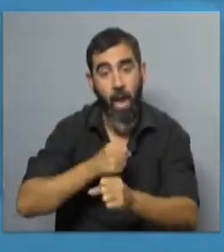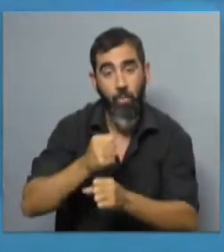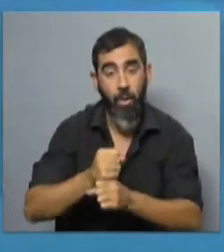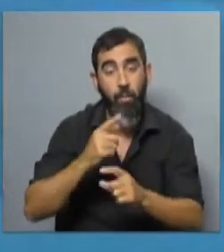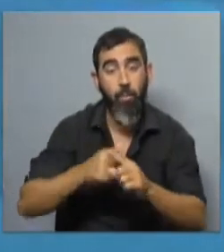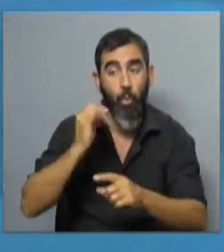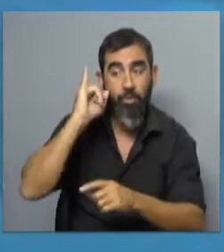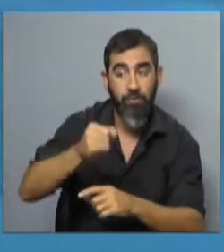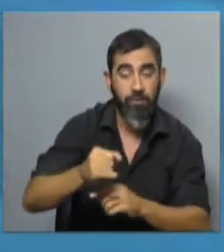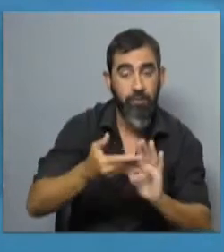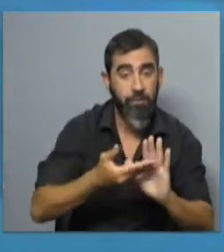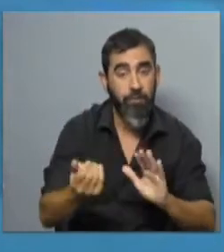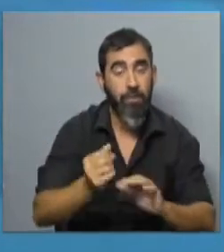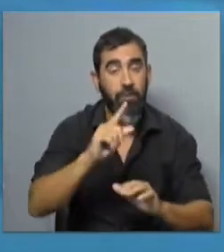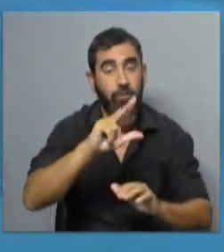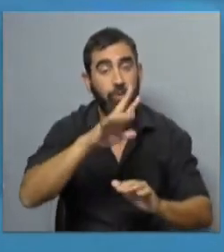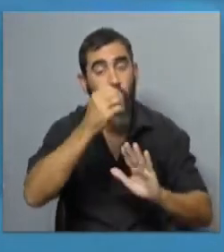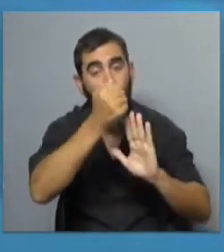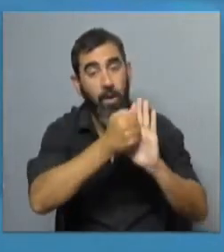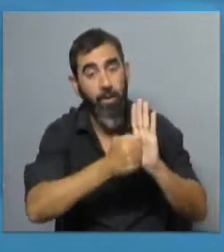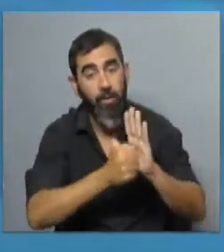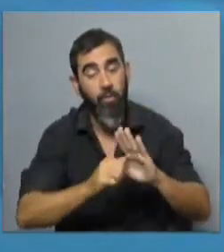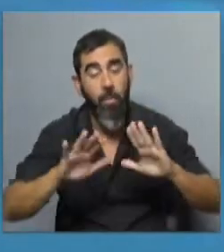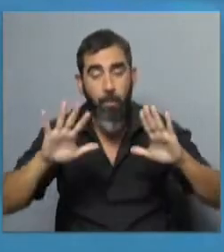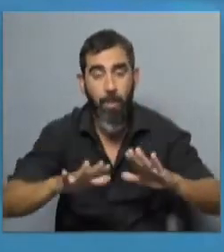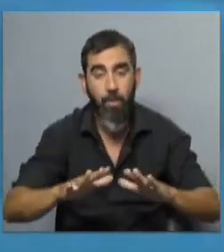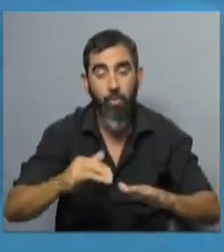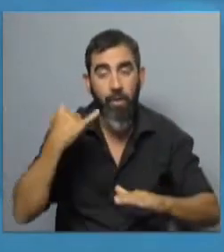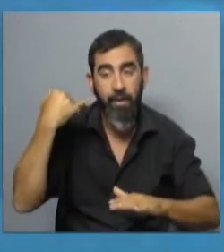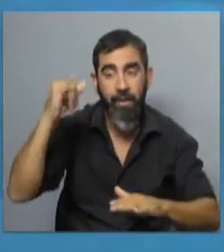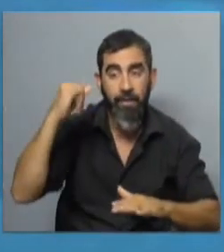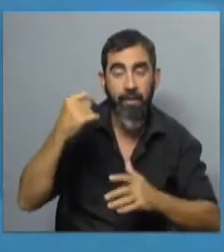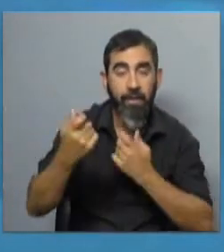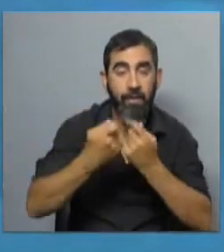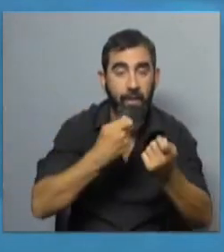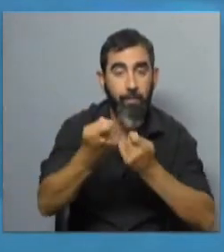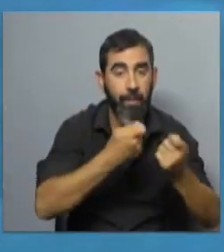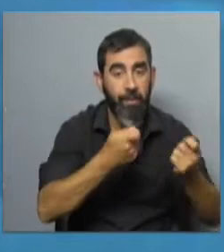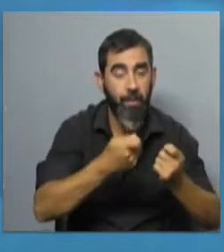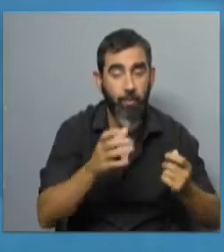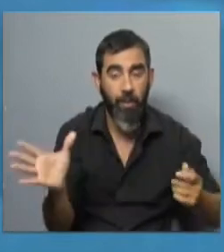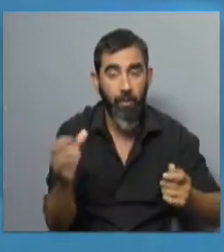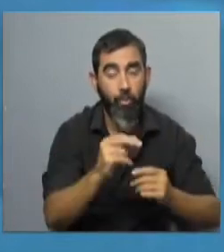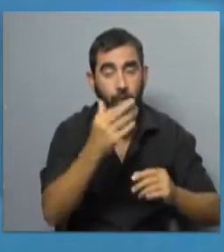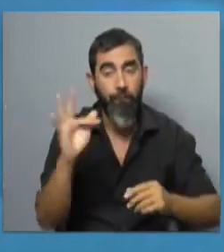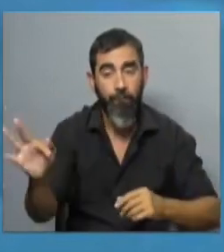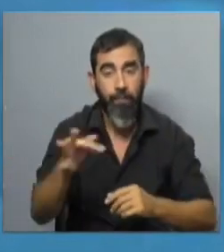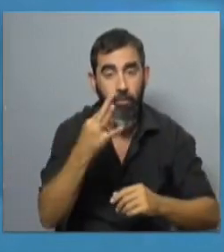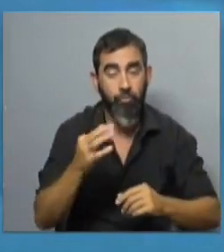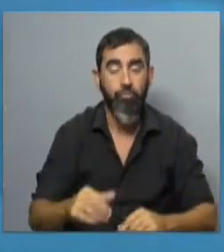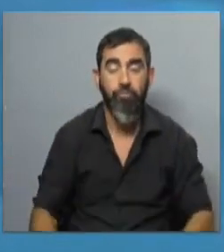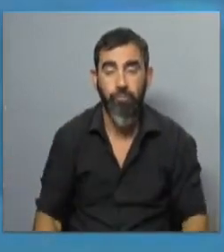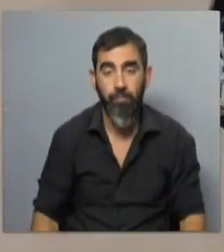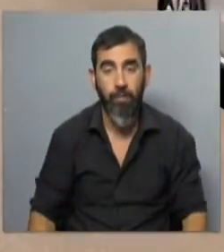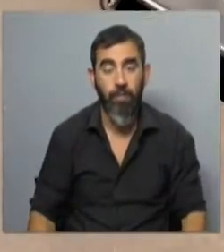el sí a la derogación de la LUC y los reclamos de la reducción del interés en los préstamos para todos los integrantes de la Federación como tema central.